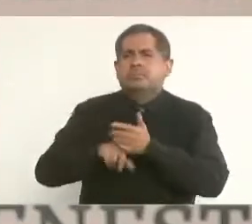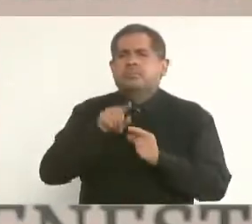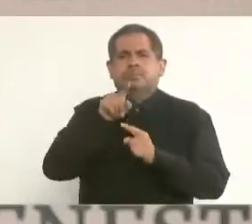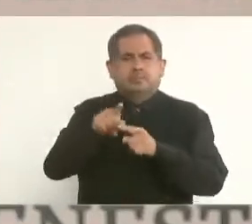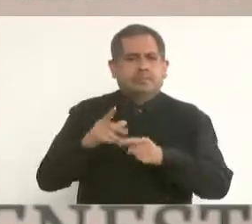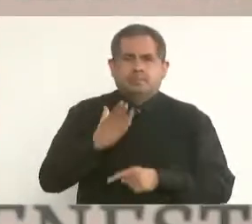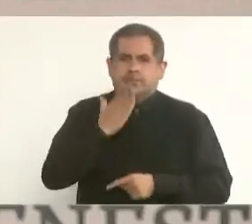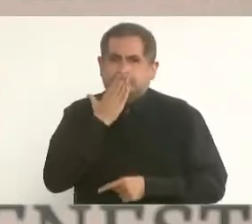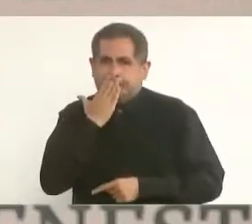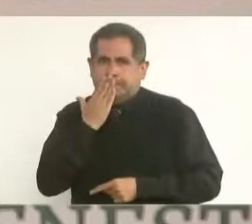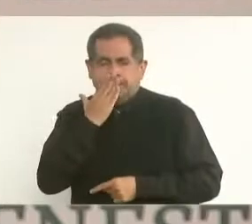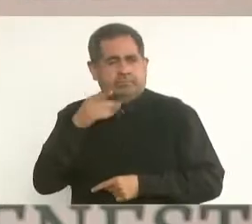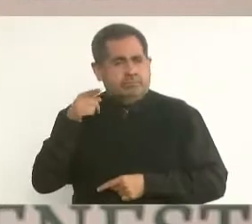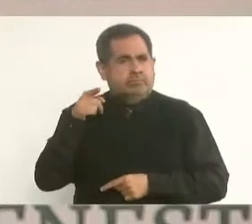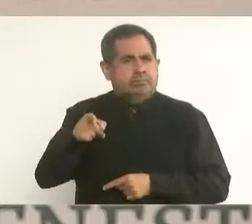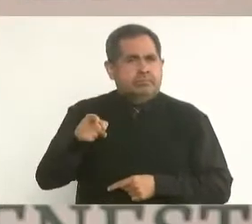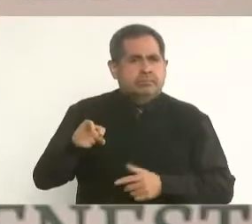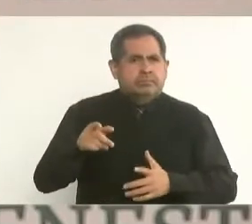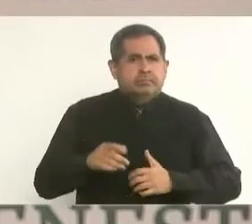Sonora,